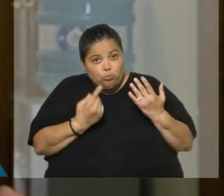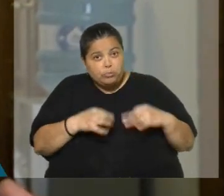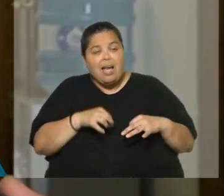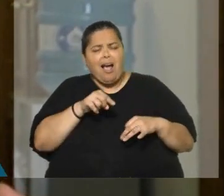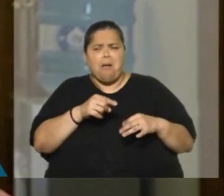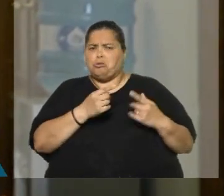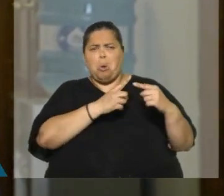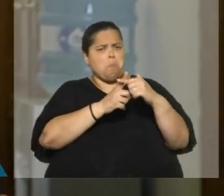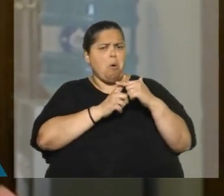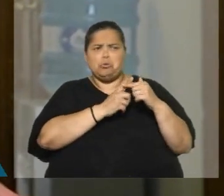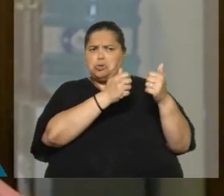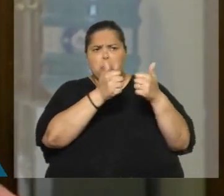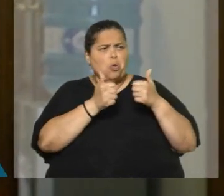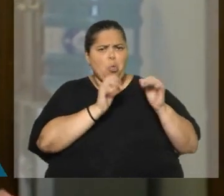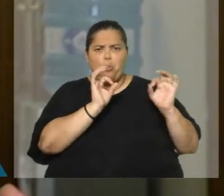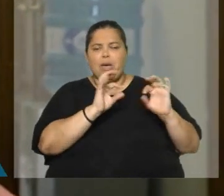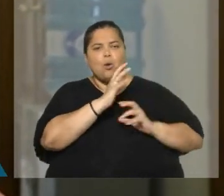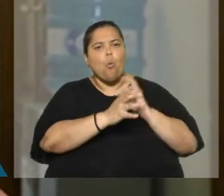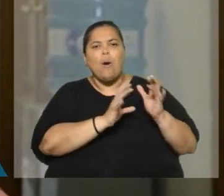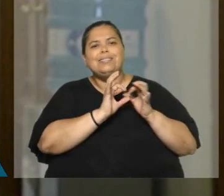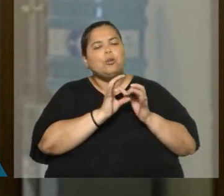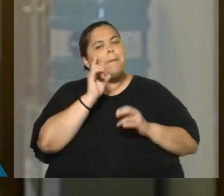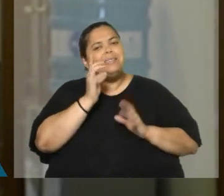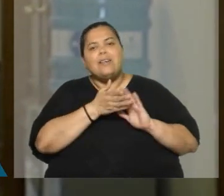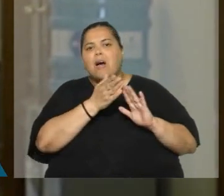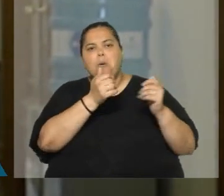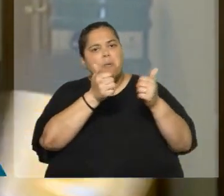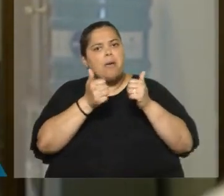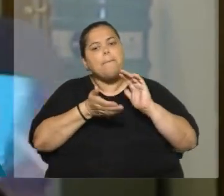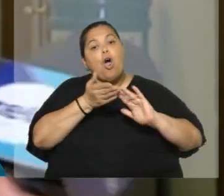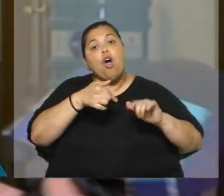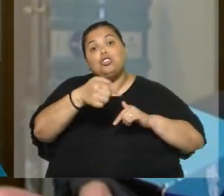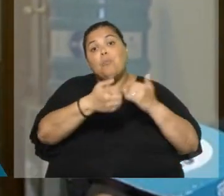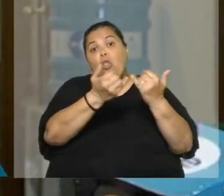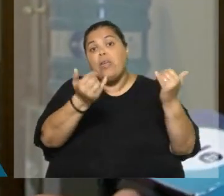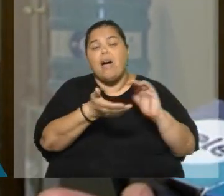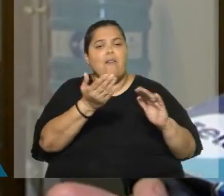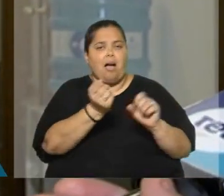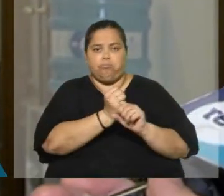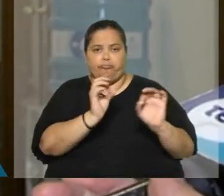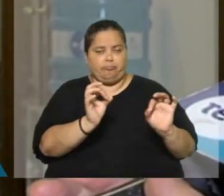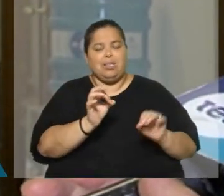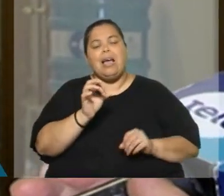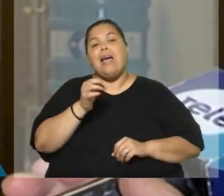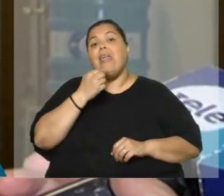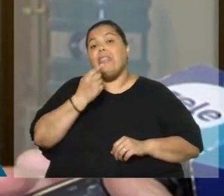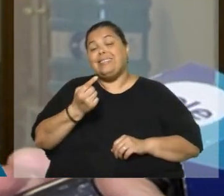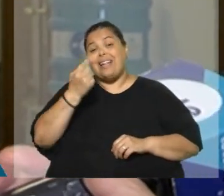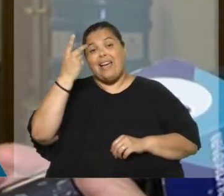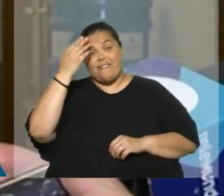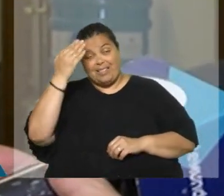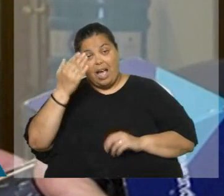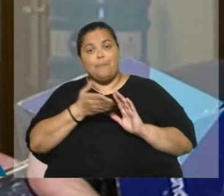sido más que positivo y creo que vamos a buen ritmo de terminar de acordar el proyecto en los próximos días. Desde el Frente Amplio se asegura que apenas una veintena de artículos de